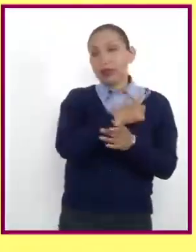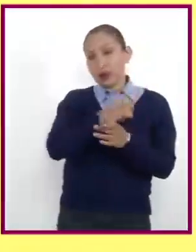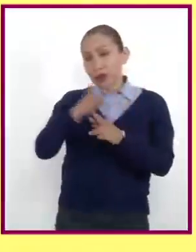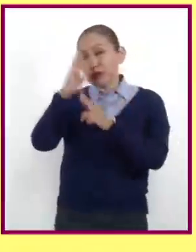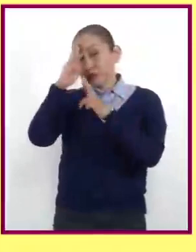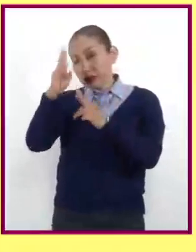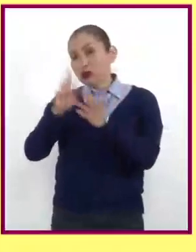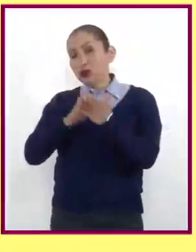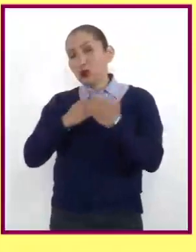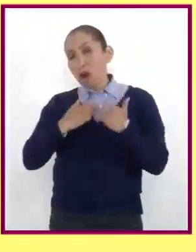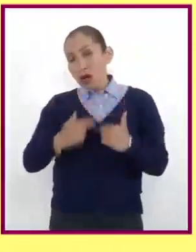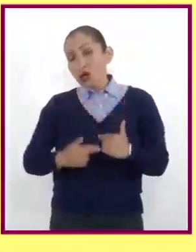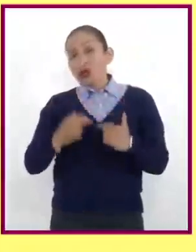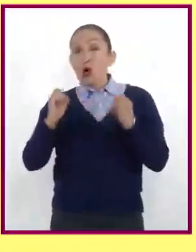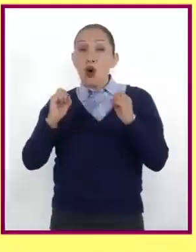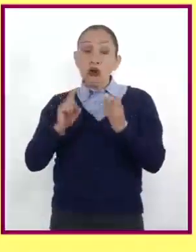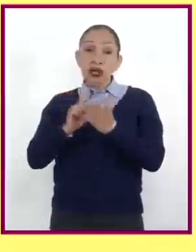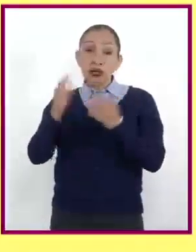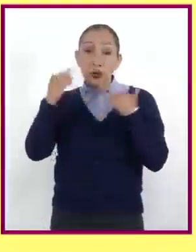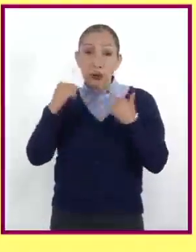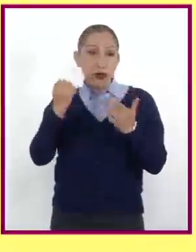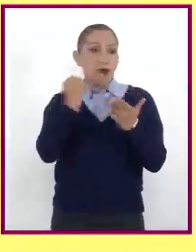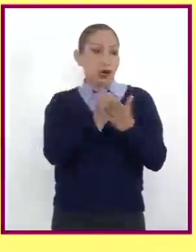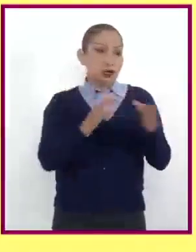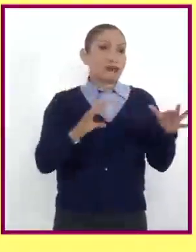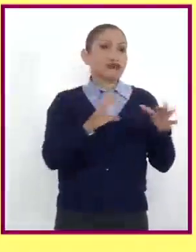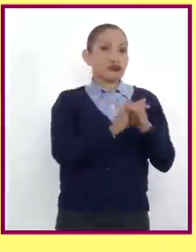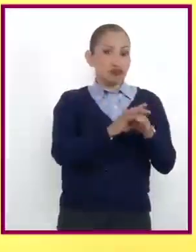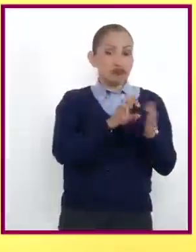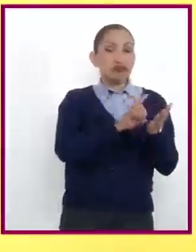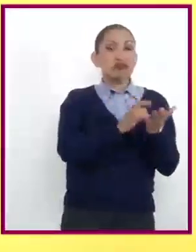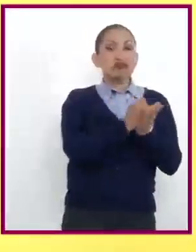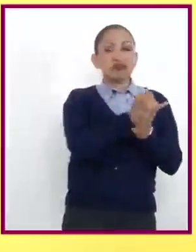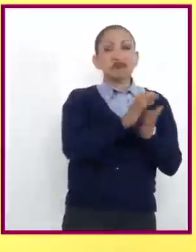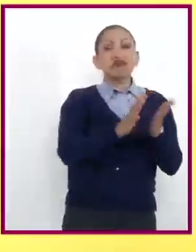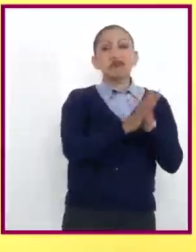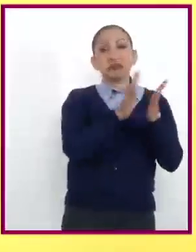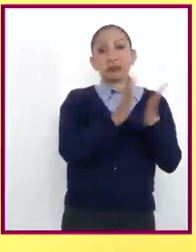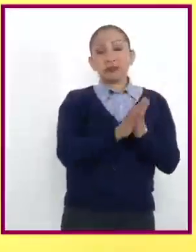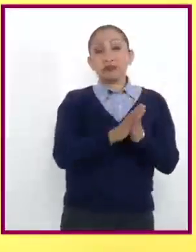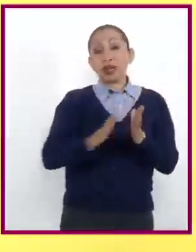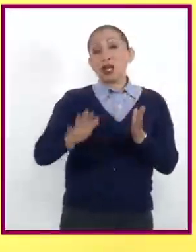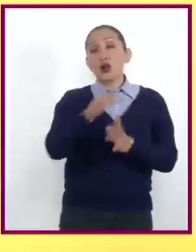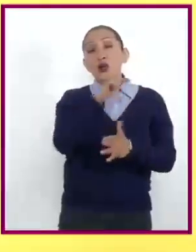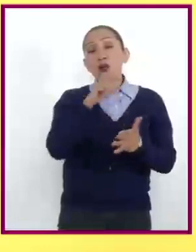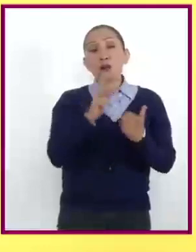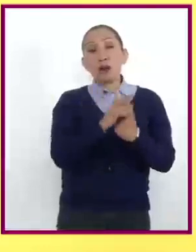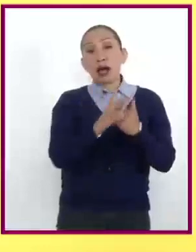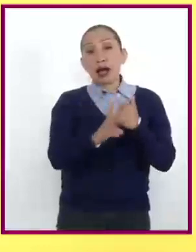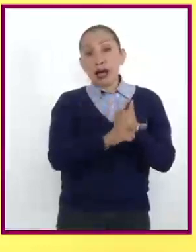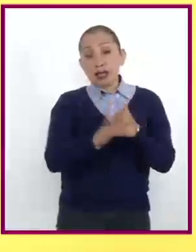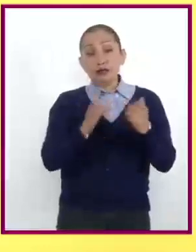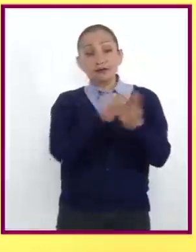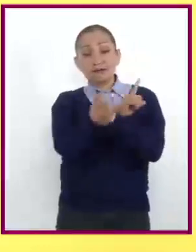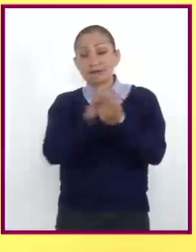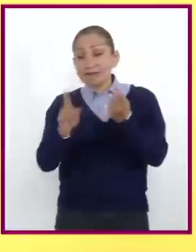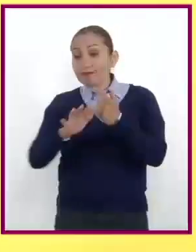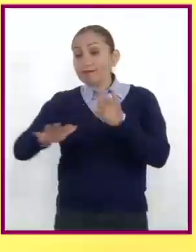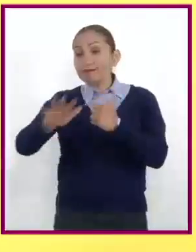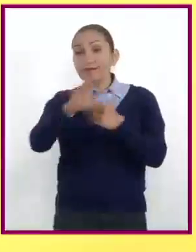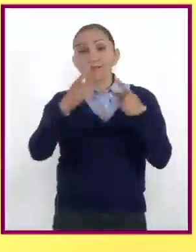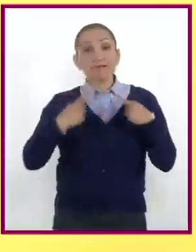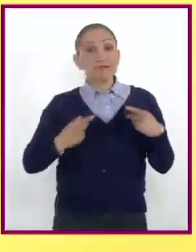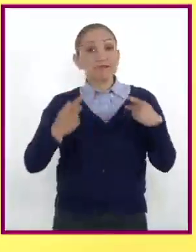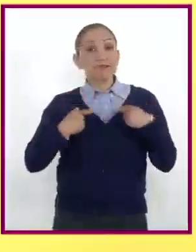los derechos humanos, ni derechos humanos sin democracia. En un Estado de Derecho, la interacción entre las